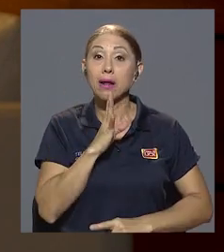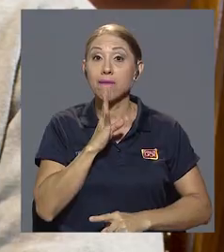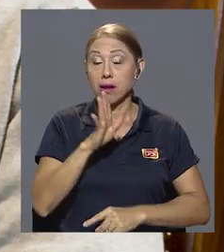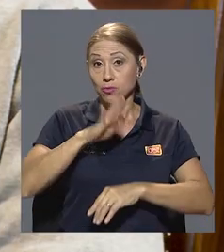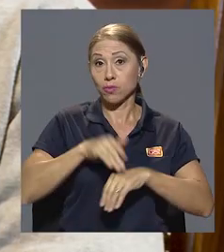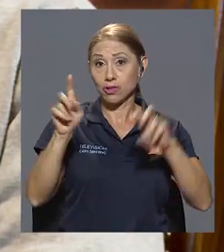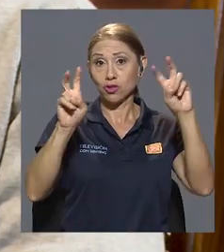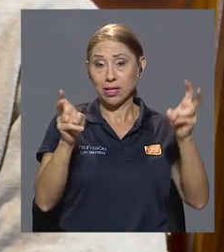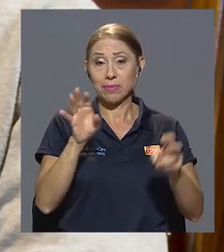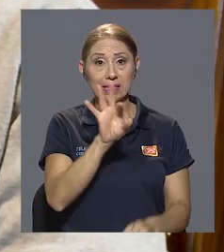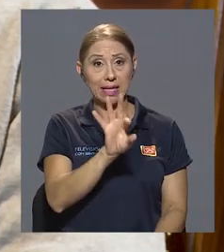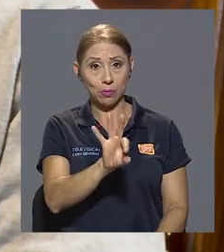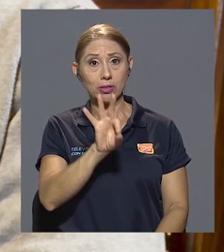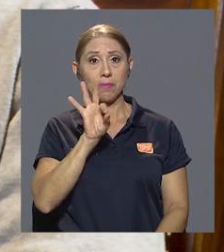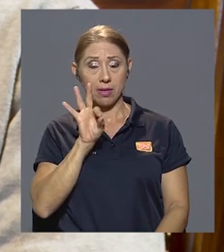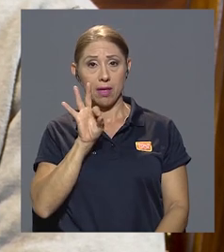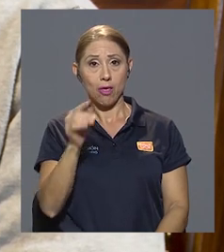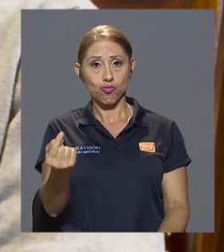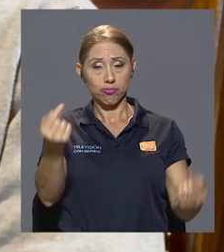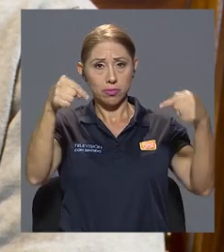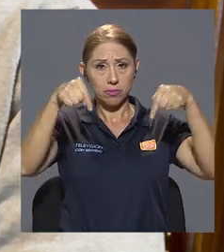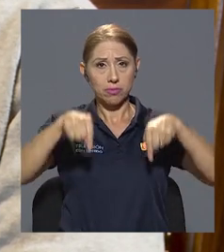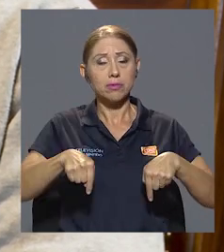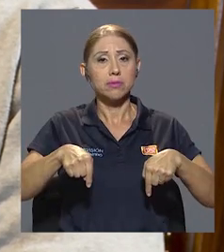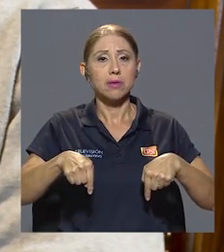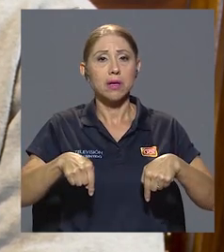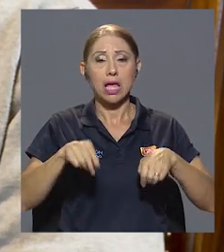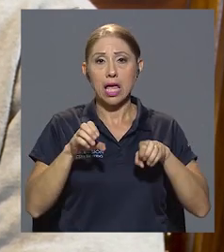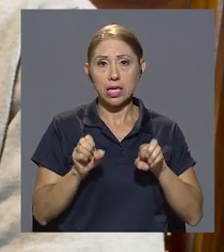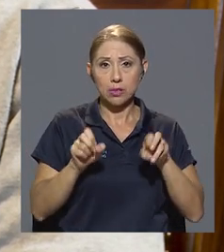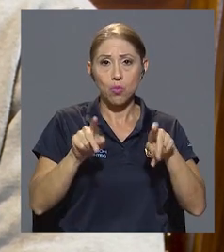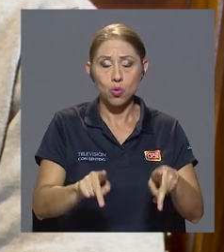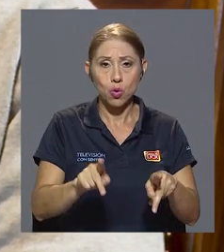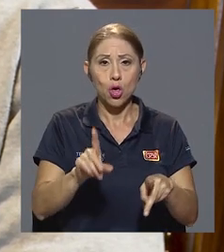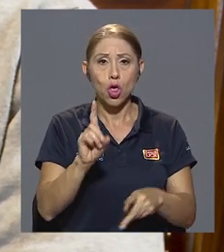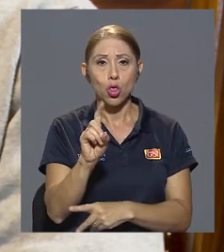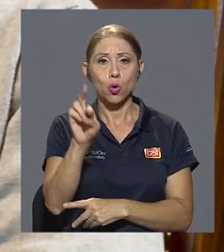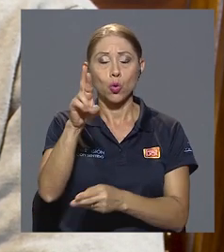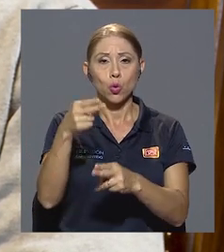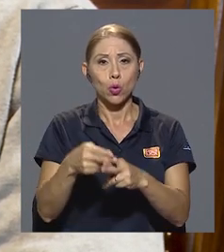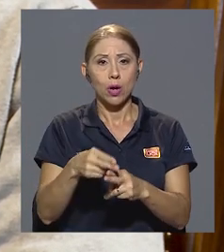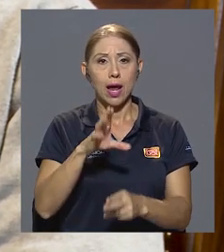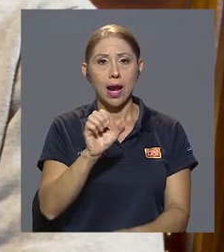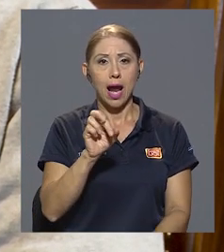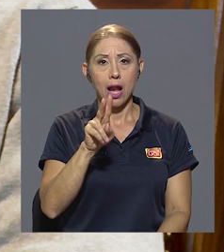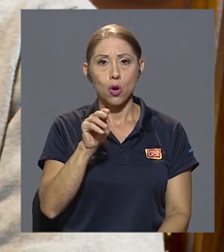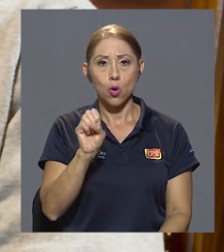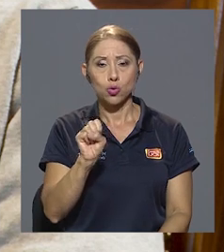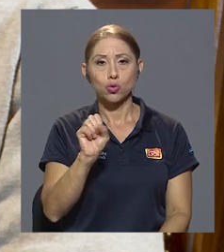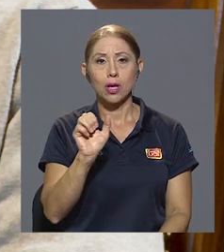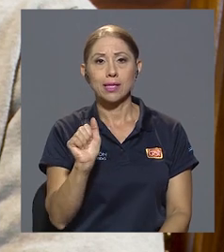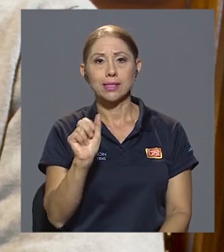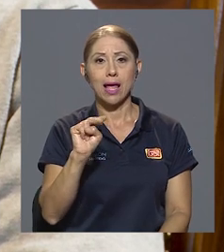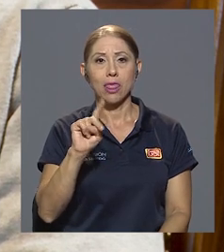temas hemos invitado en esta oportunidad al doctor carlos sandoval